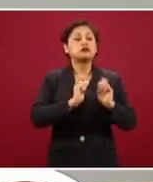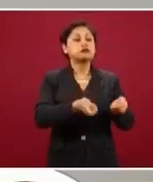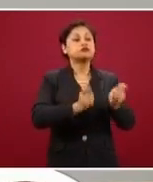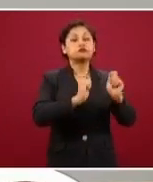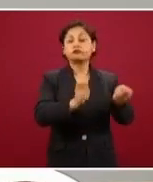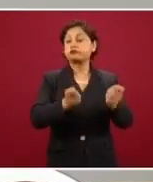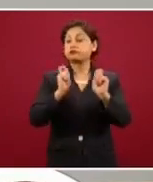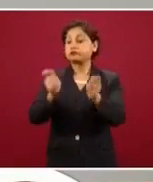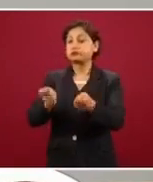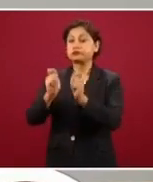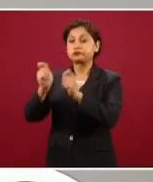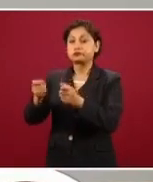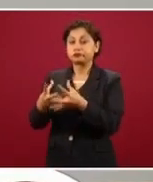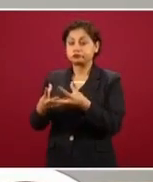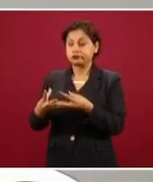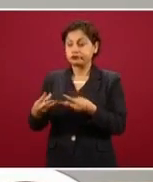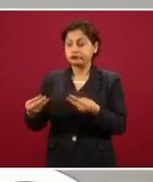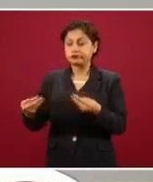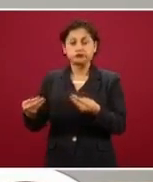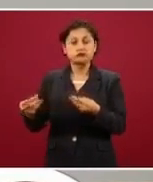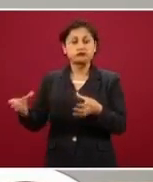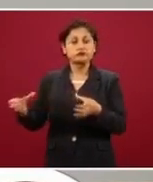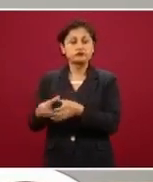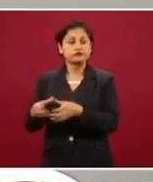Entonces, cuando descentralizan,